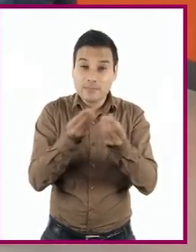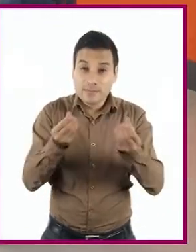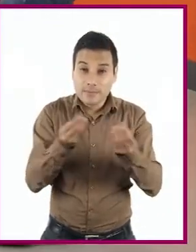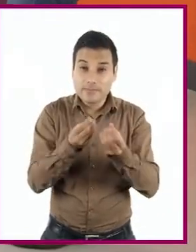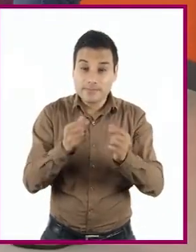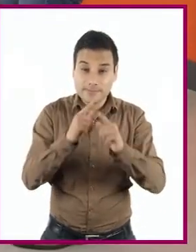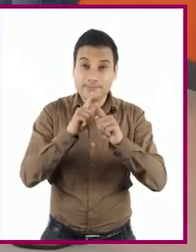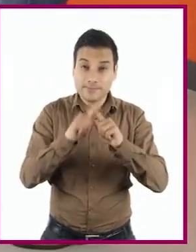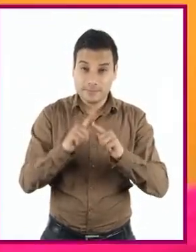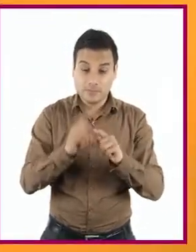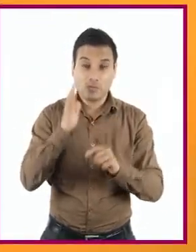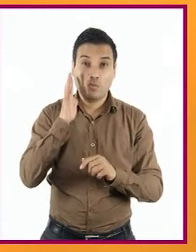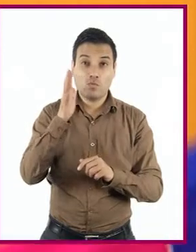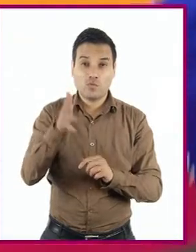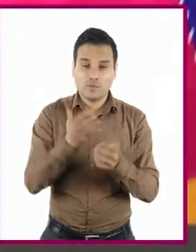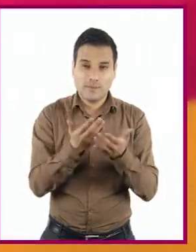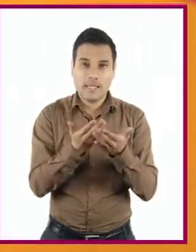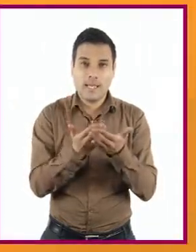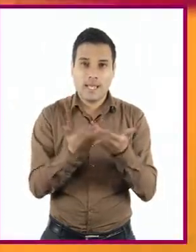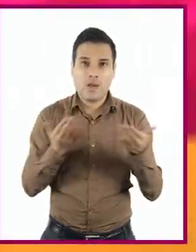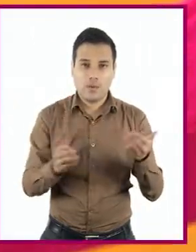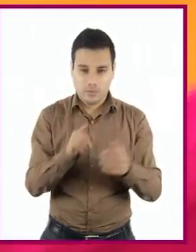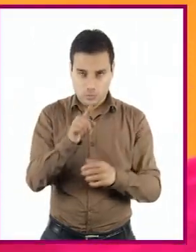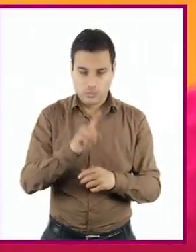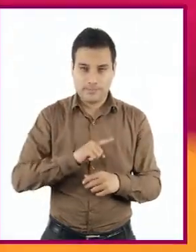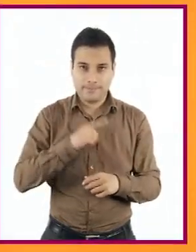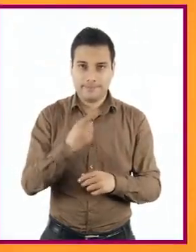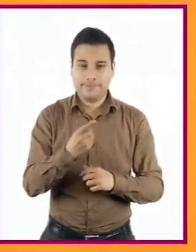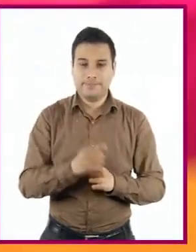Bien. A ver, ahora tú.